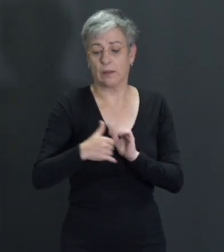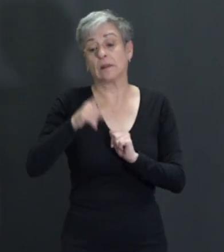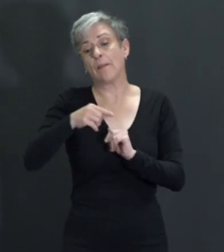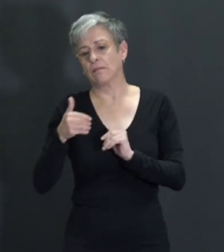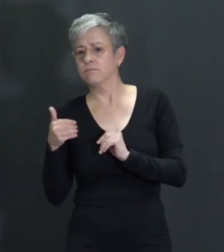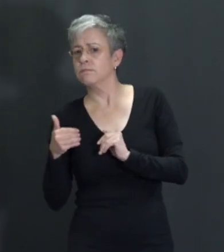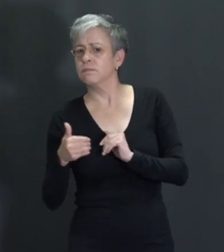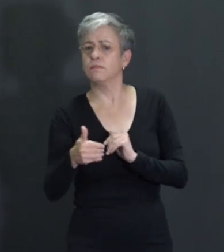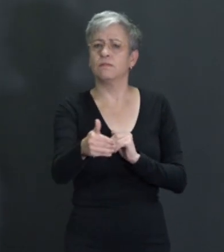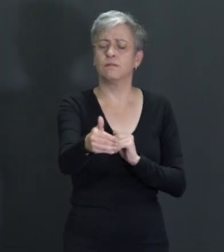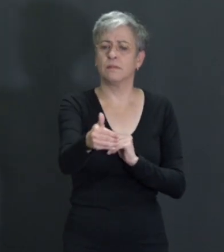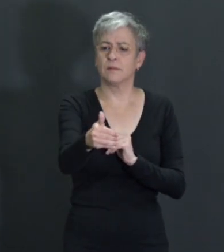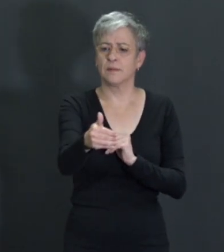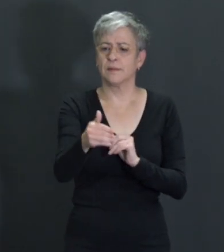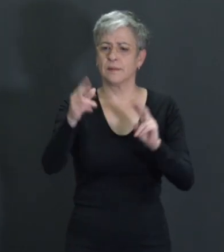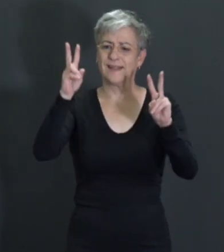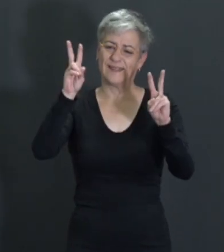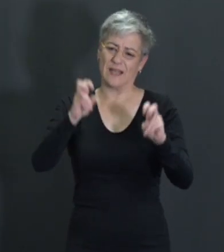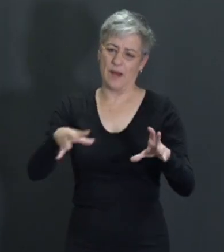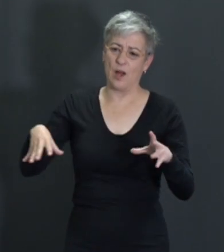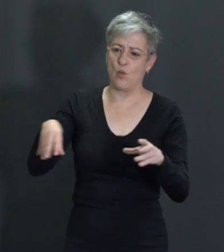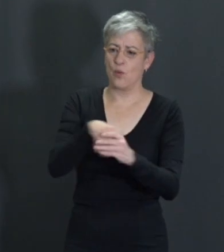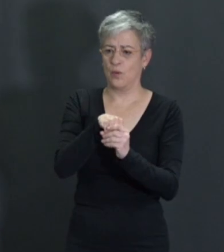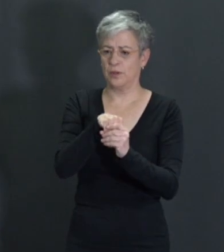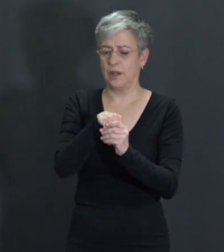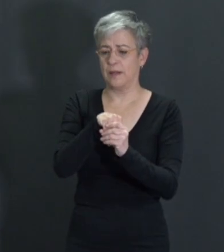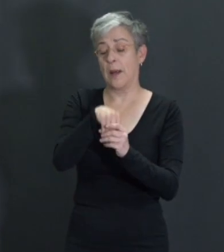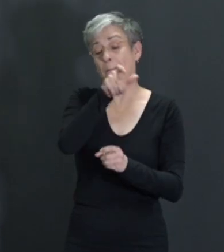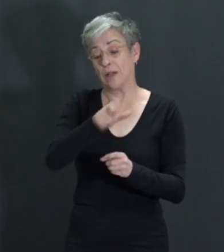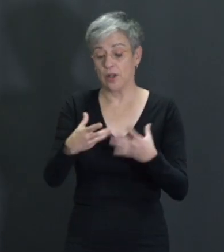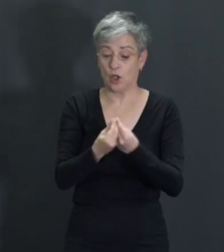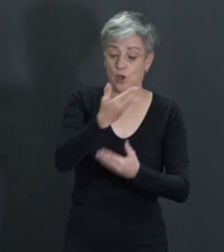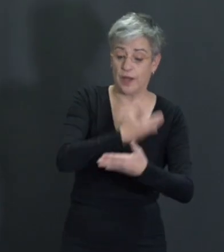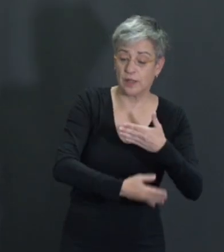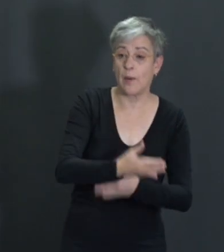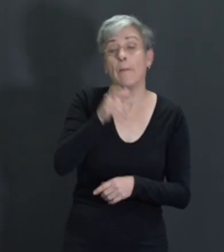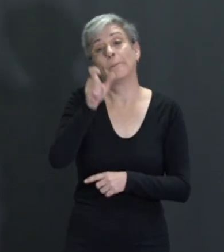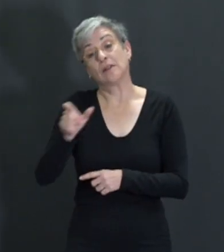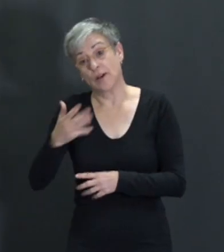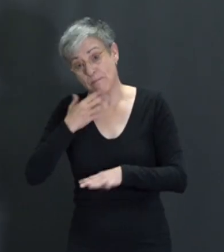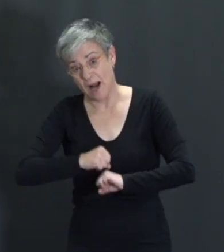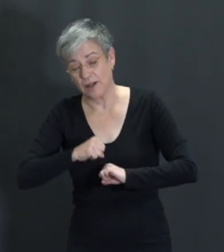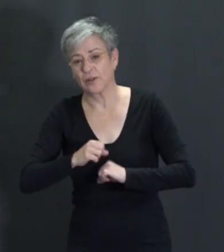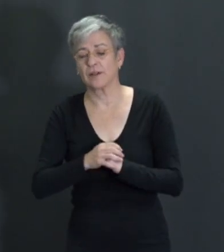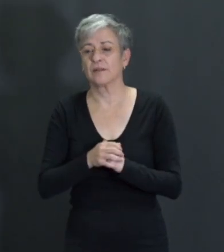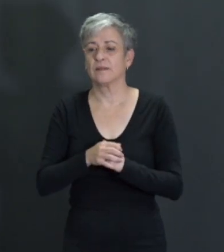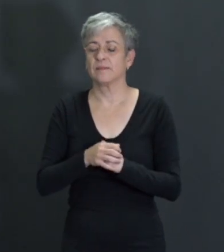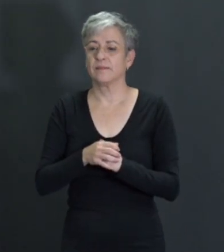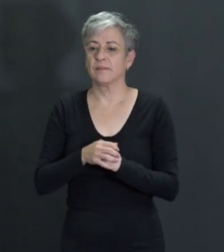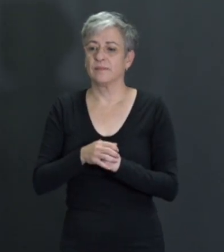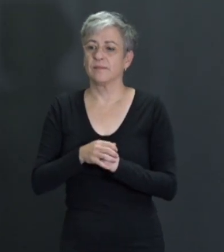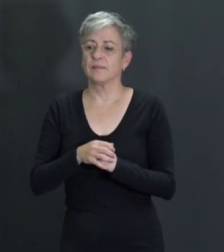poco respecto a la inclusión de las personas con discapacidad, de las personas mayores, y